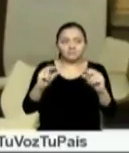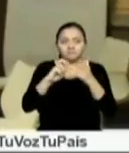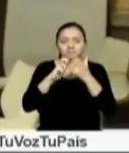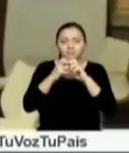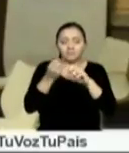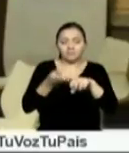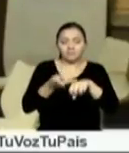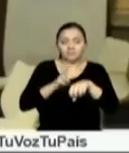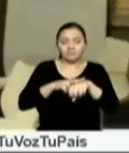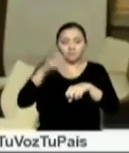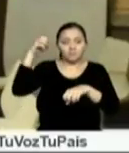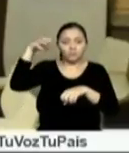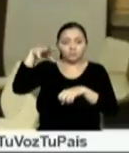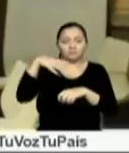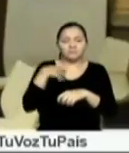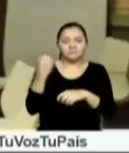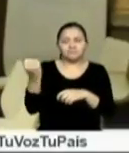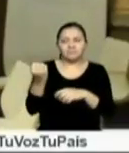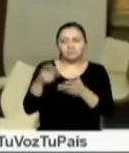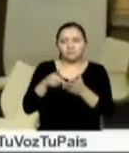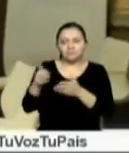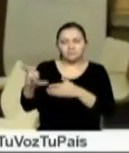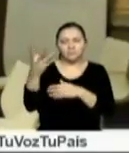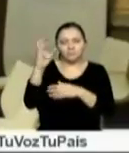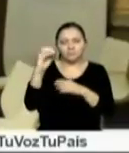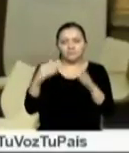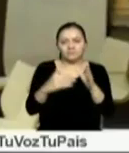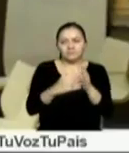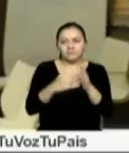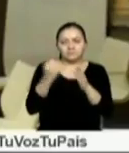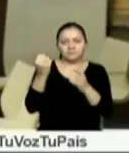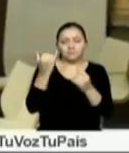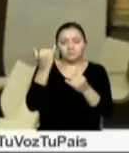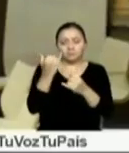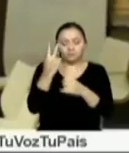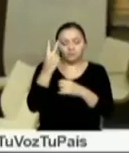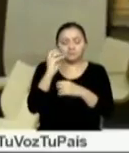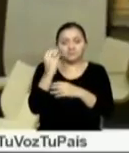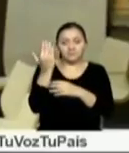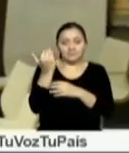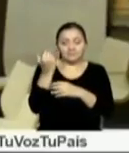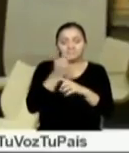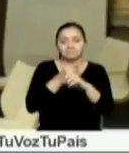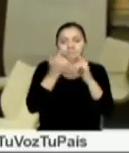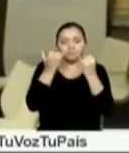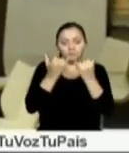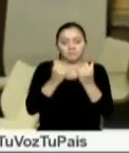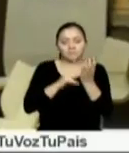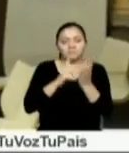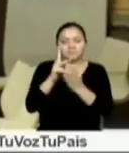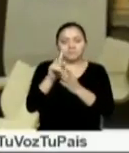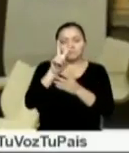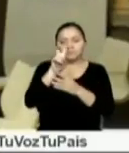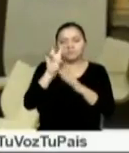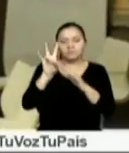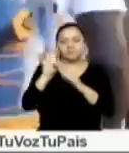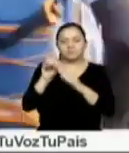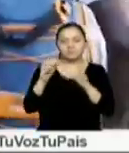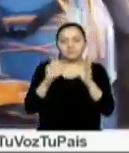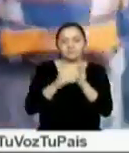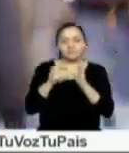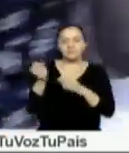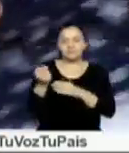luz nosotros en pesos argentinos pagábamos 40.000 pesos en el año 2015 y en este momento estamos pagando 270,000